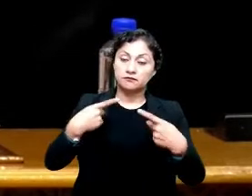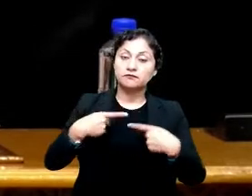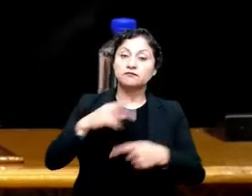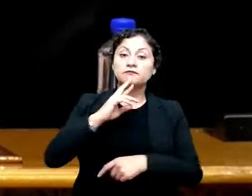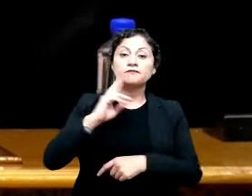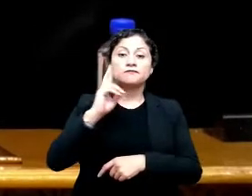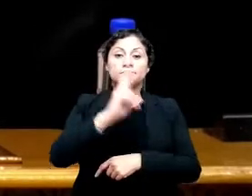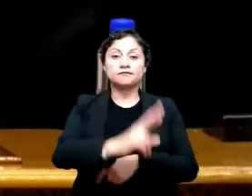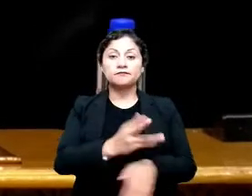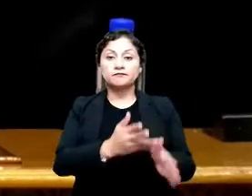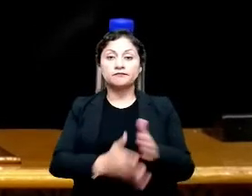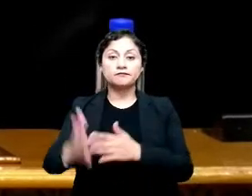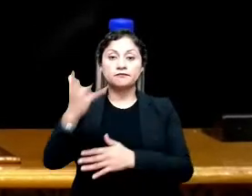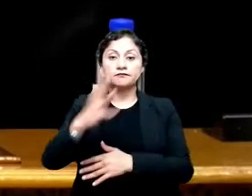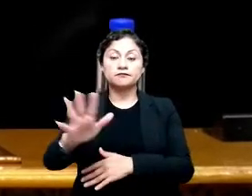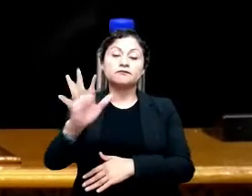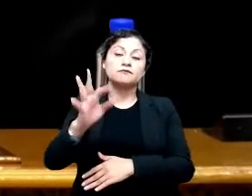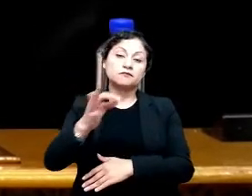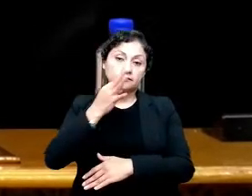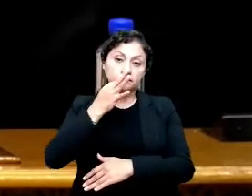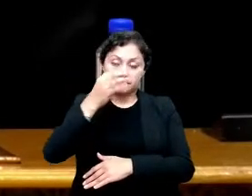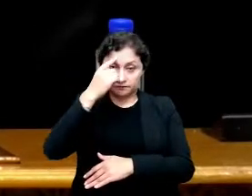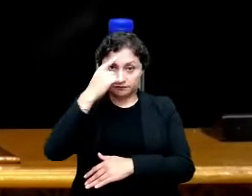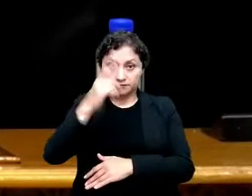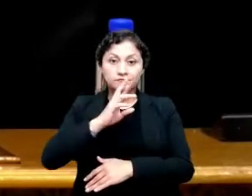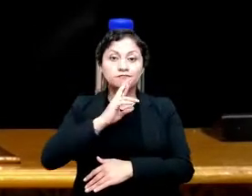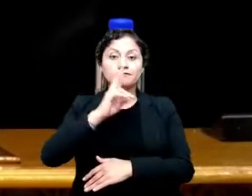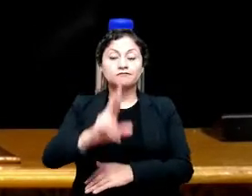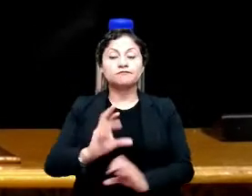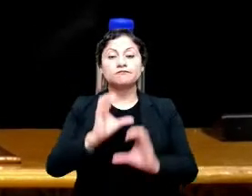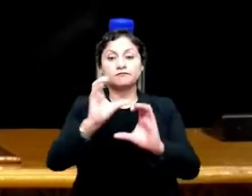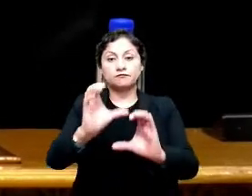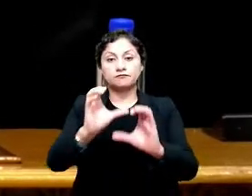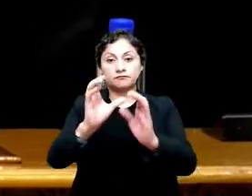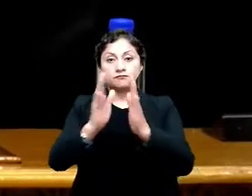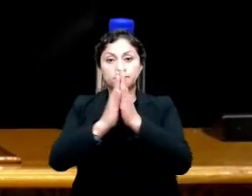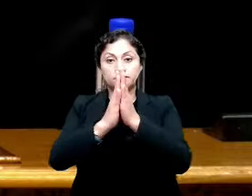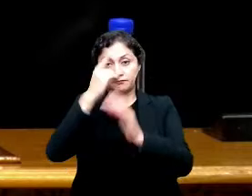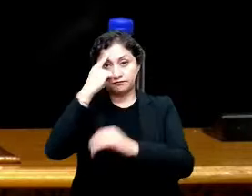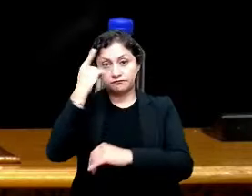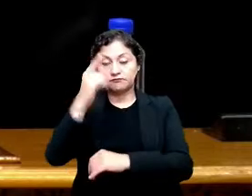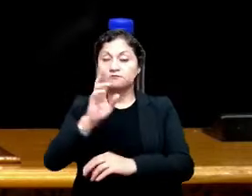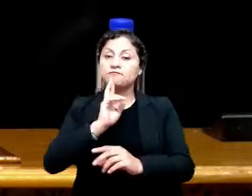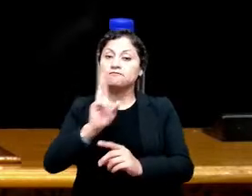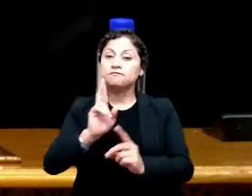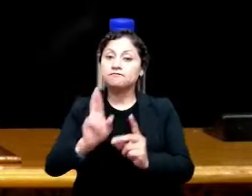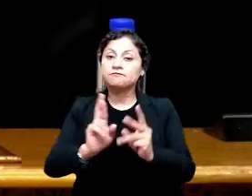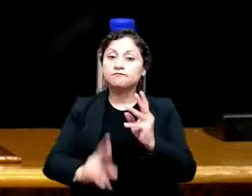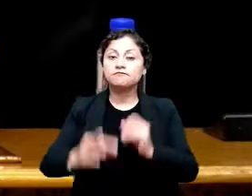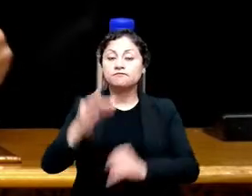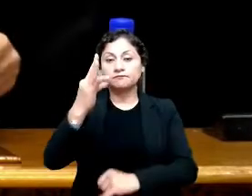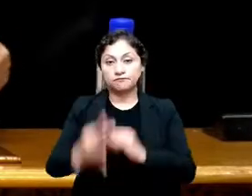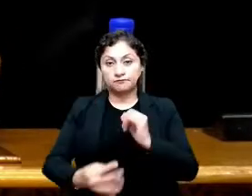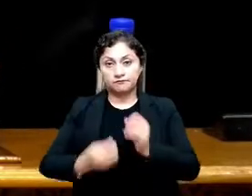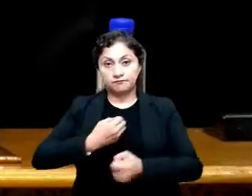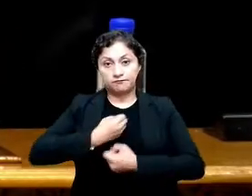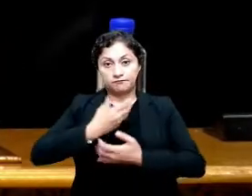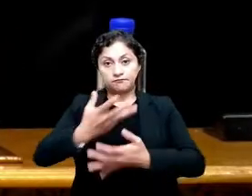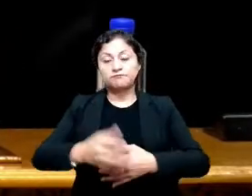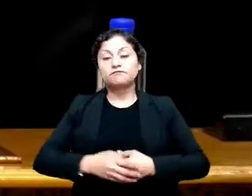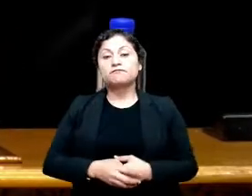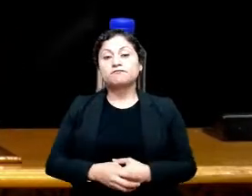con la flexibilidad prudente y respetuosa para desahogar el fondo de la comparecencia. Tiene la